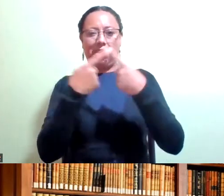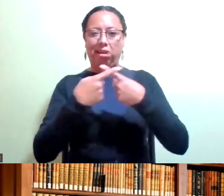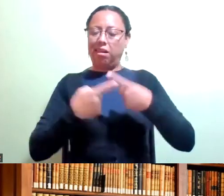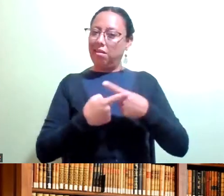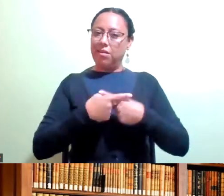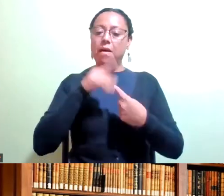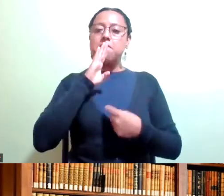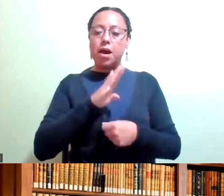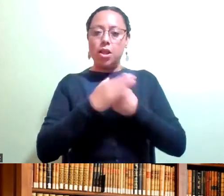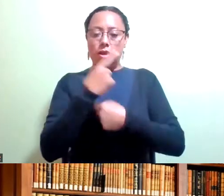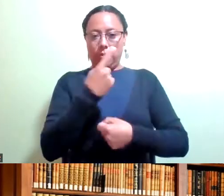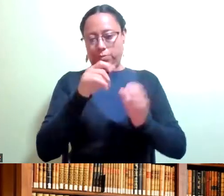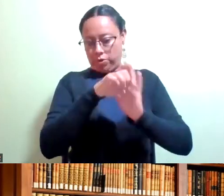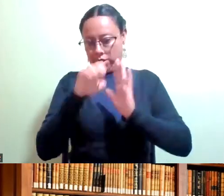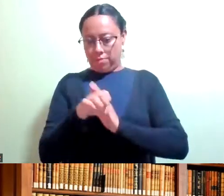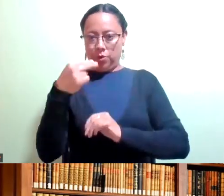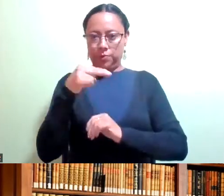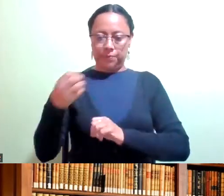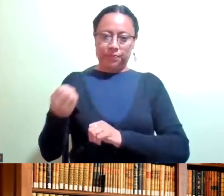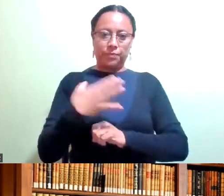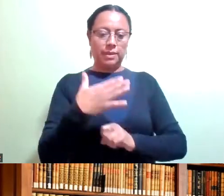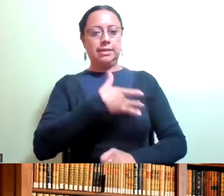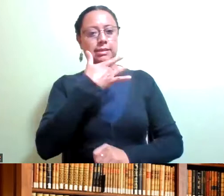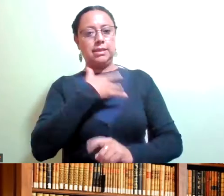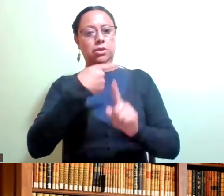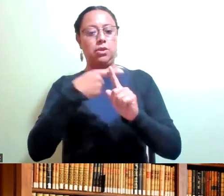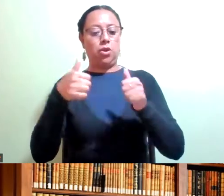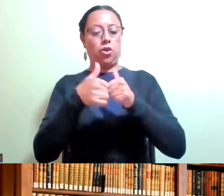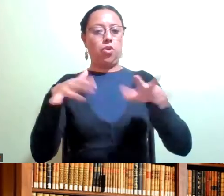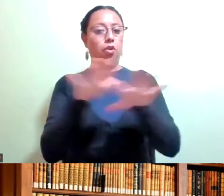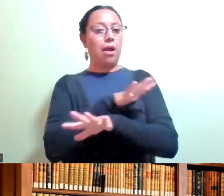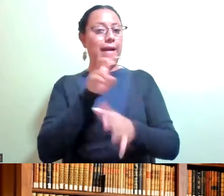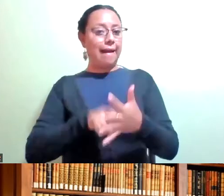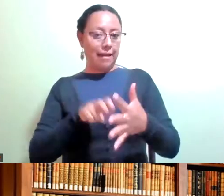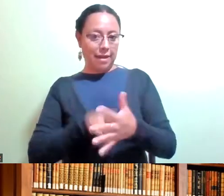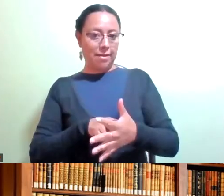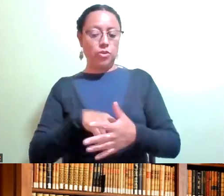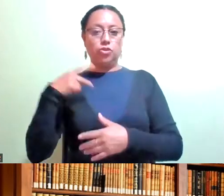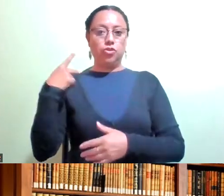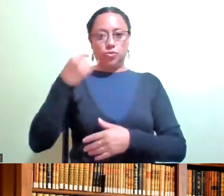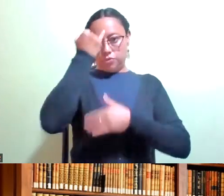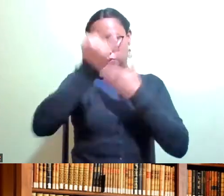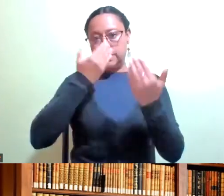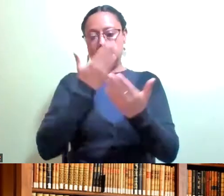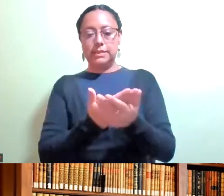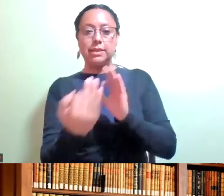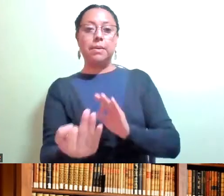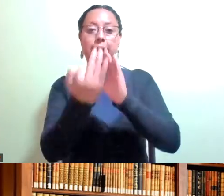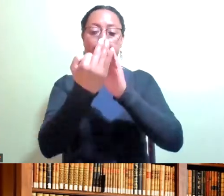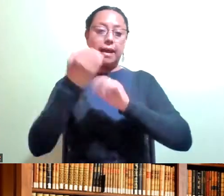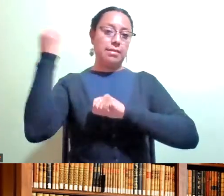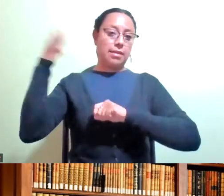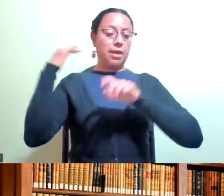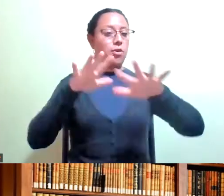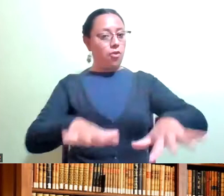la denominación del dictamen es dictamen en sentido positivo con modificaciones a la iniciativa ante el Congreso de la Unión con proyecto de